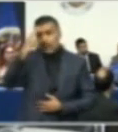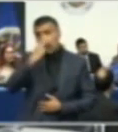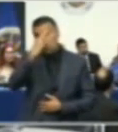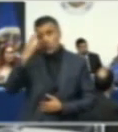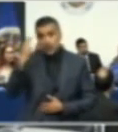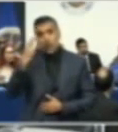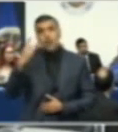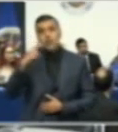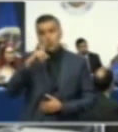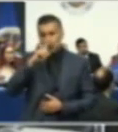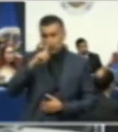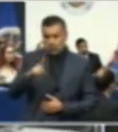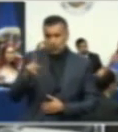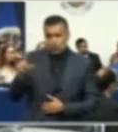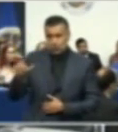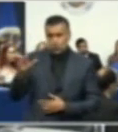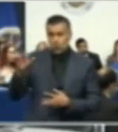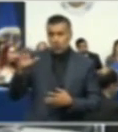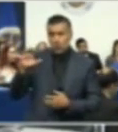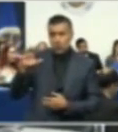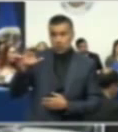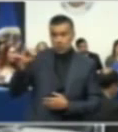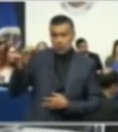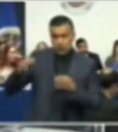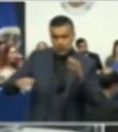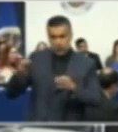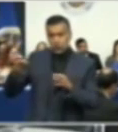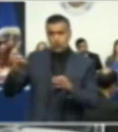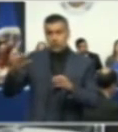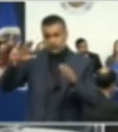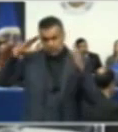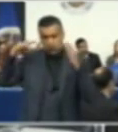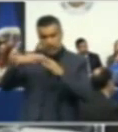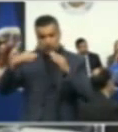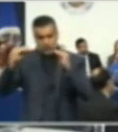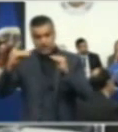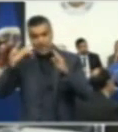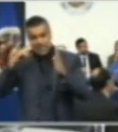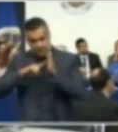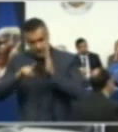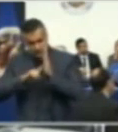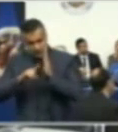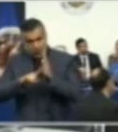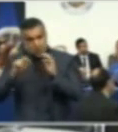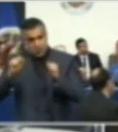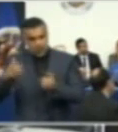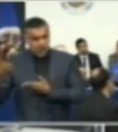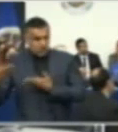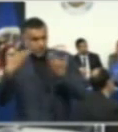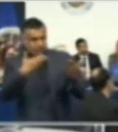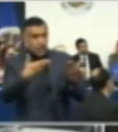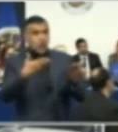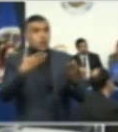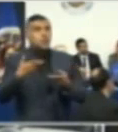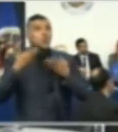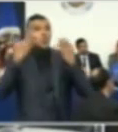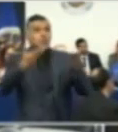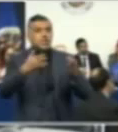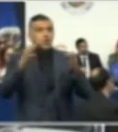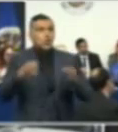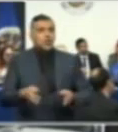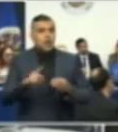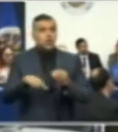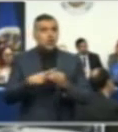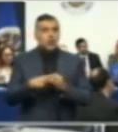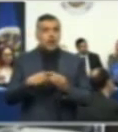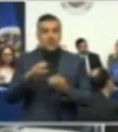que con sus juristas, sus destacados abogados que se dedican a la docencia y la investigación, podrán plantear propuestas concretas vinculadas con el tema